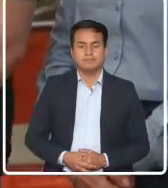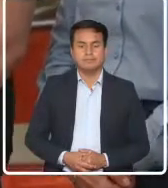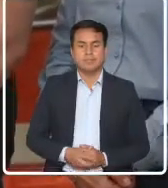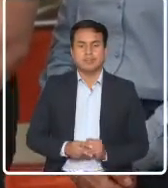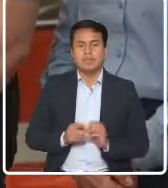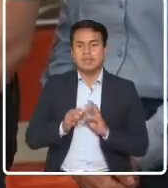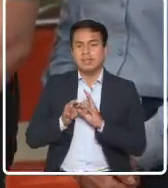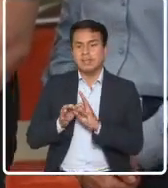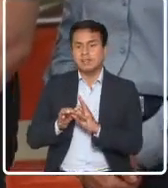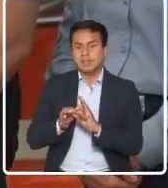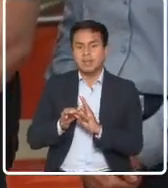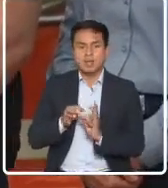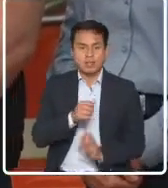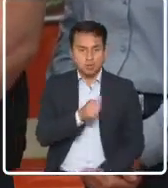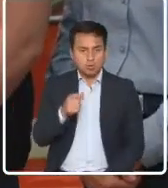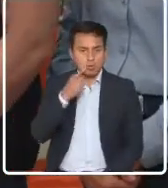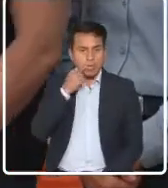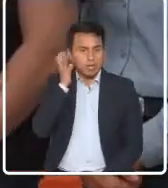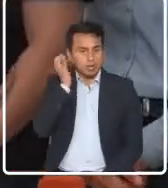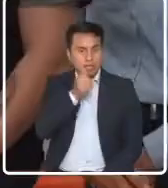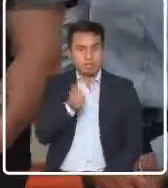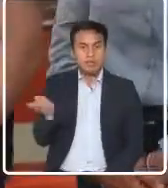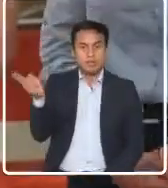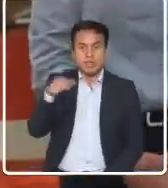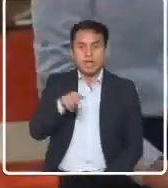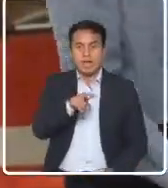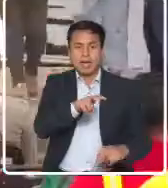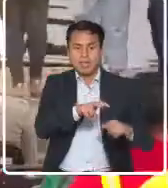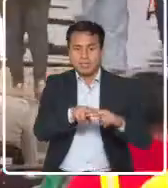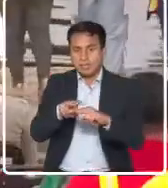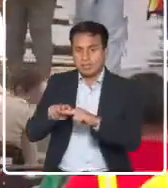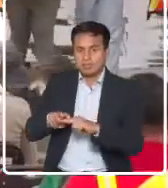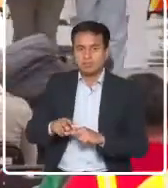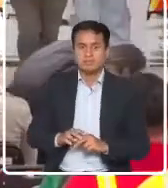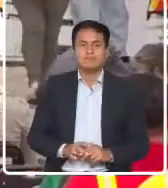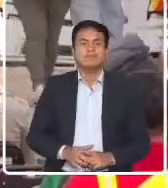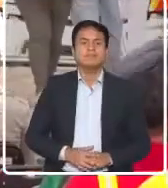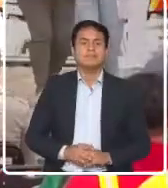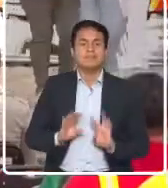Muchas gracias a todos y todas. Pueden regresar a sus asientos.